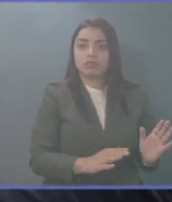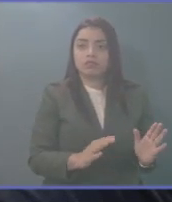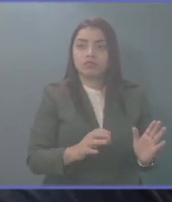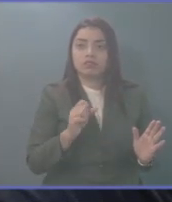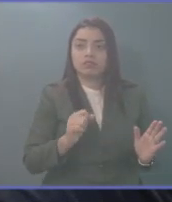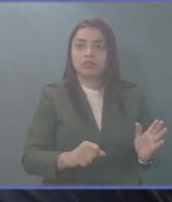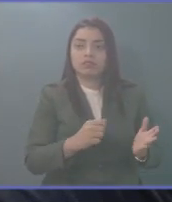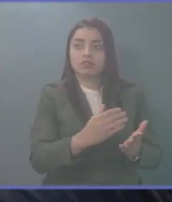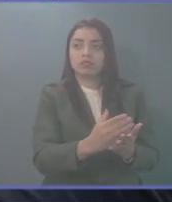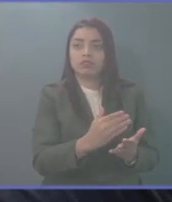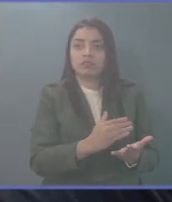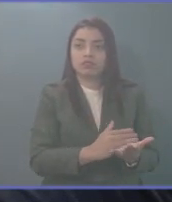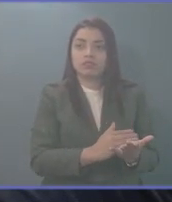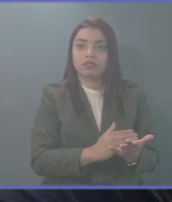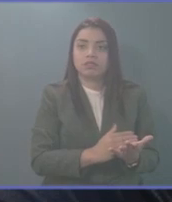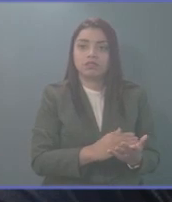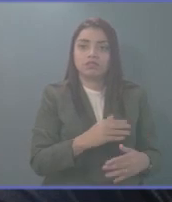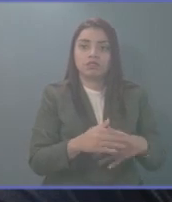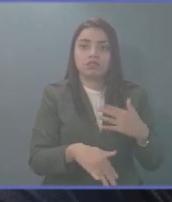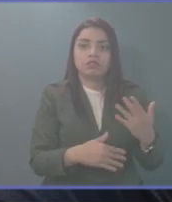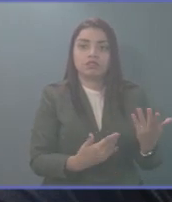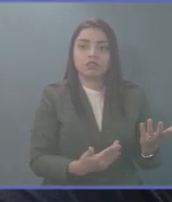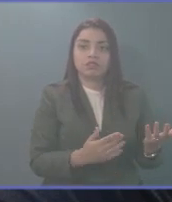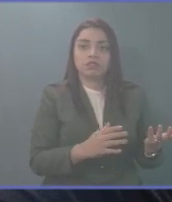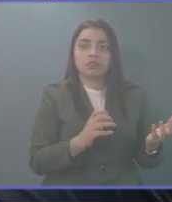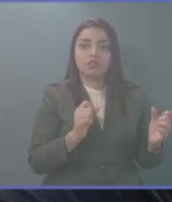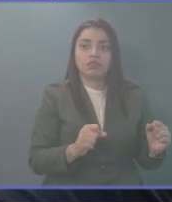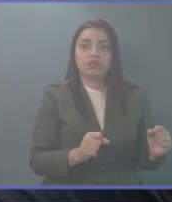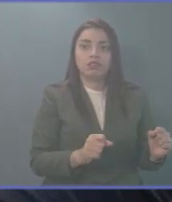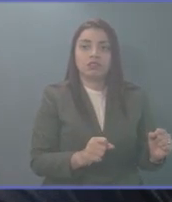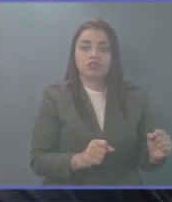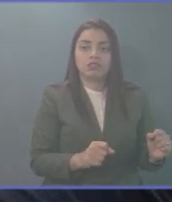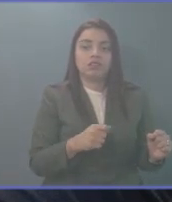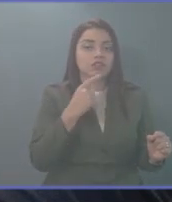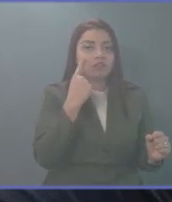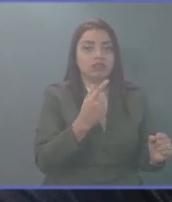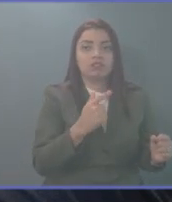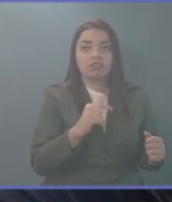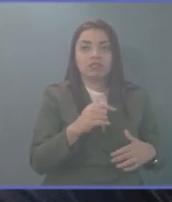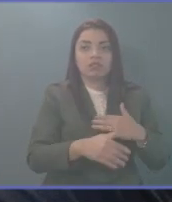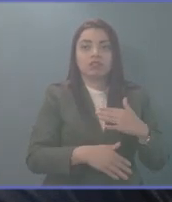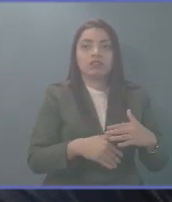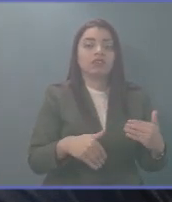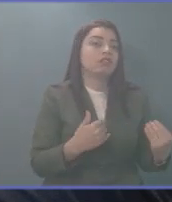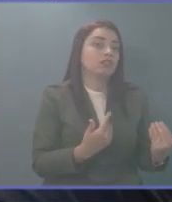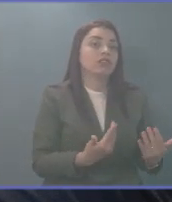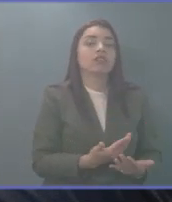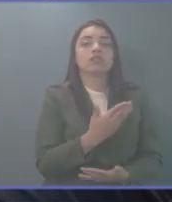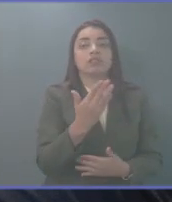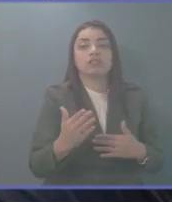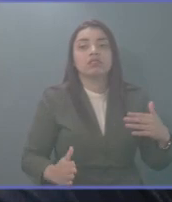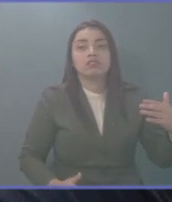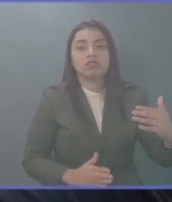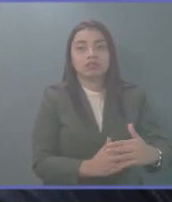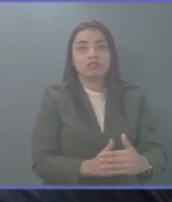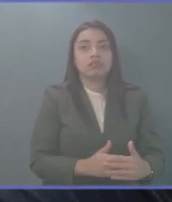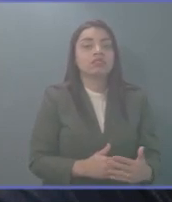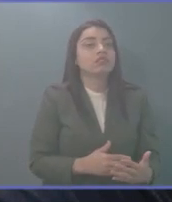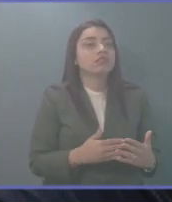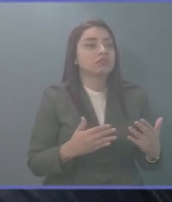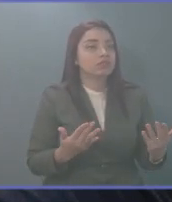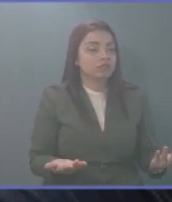mismos. Así que nosotros con lo que tenemos reaccionamos, paramos, limpiamos